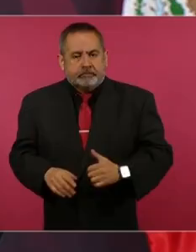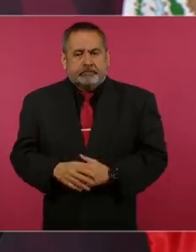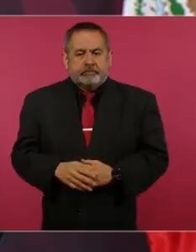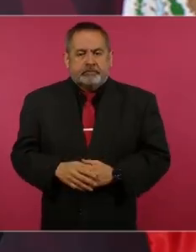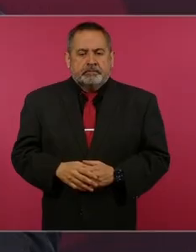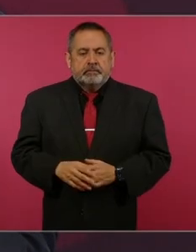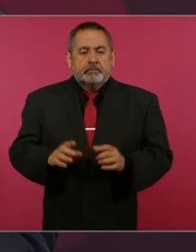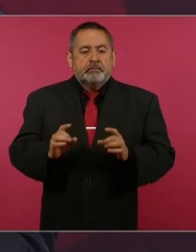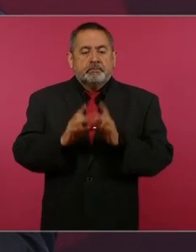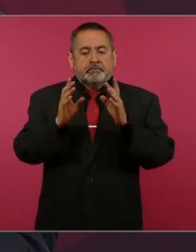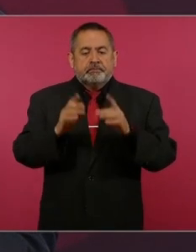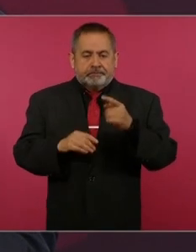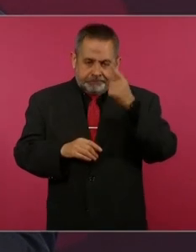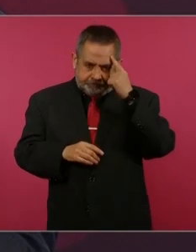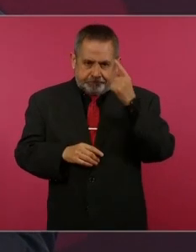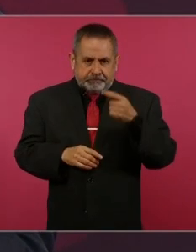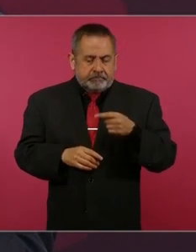de repente la instrucción,